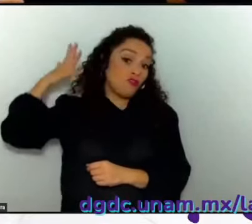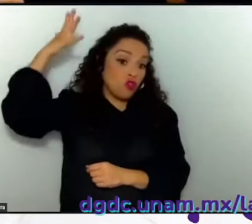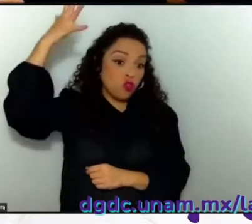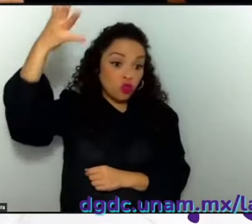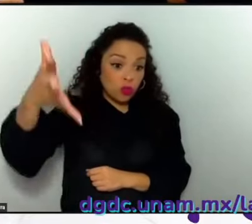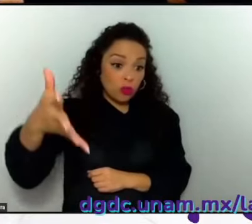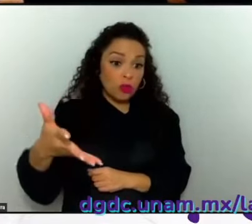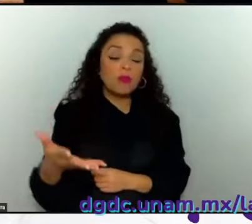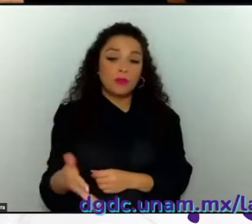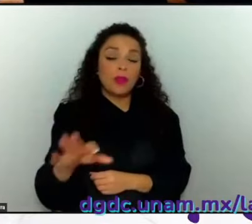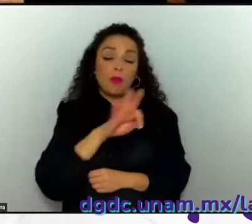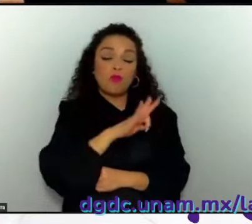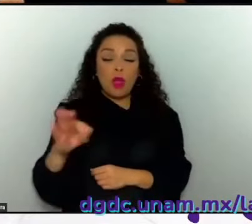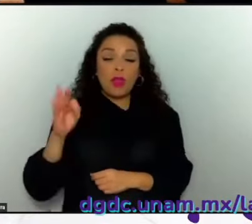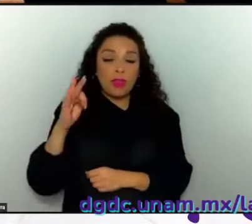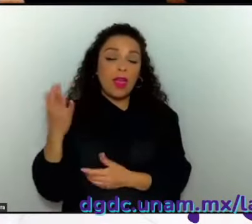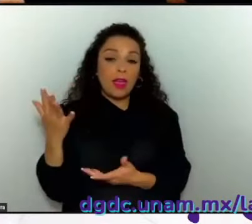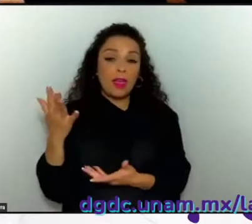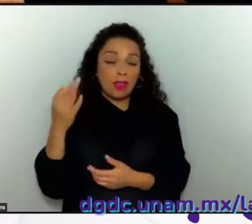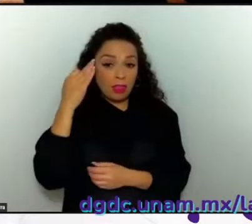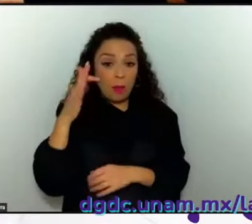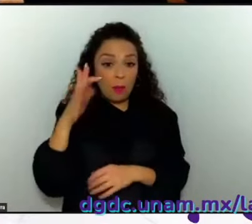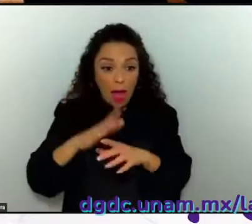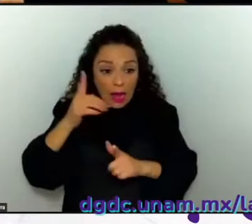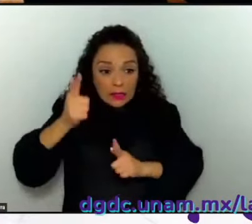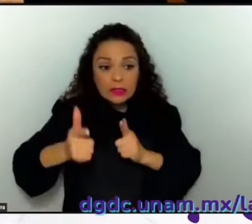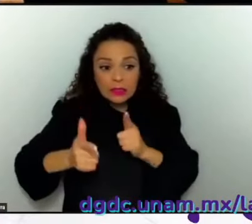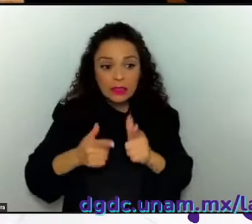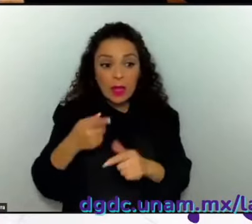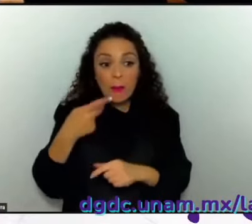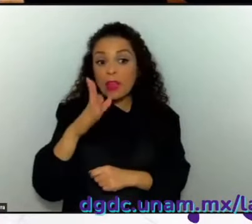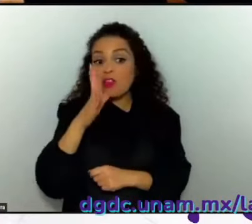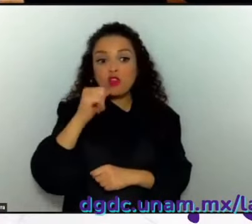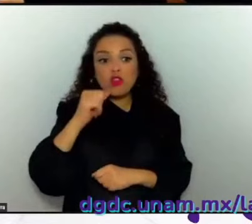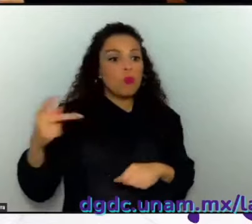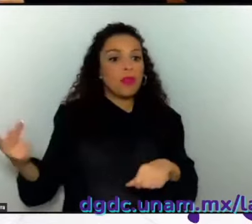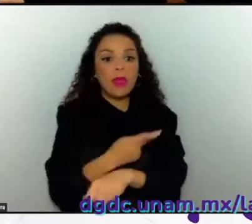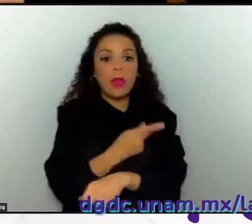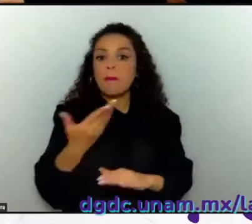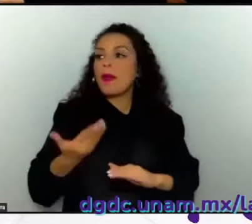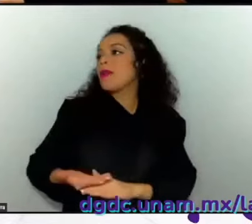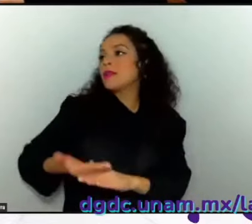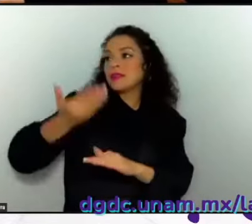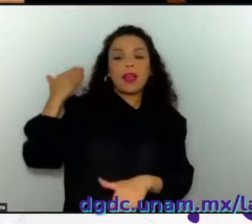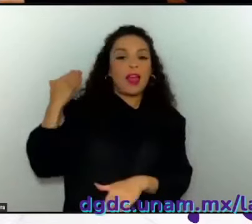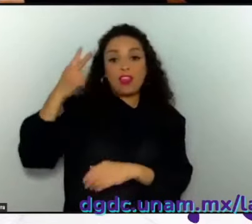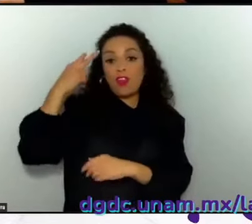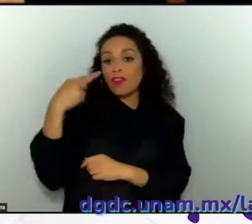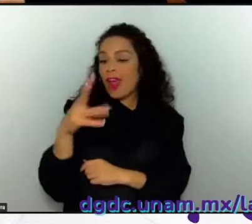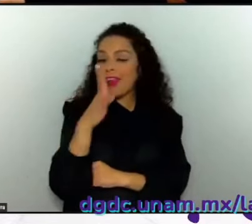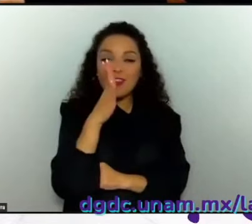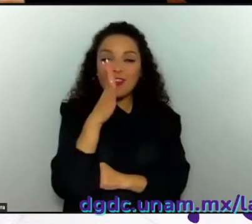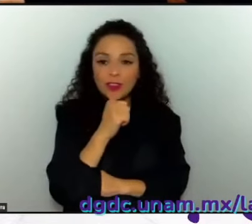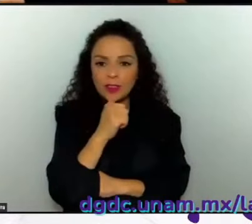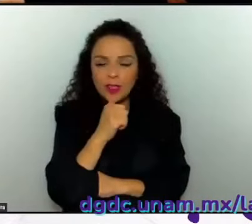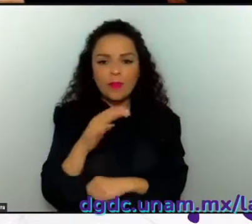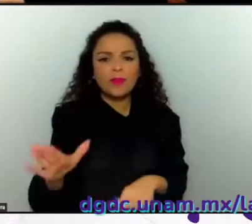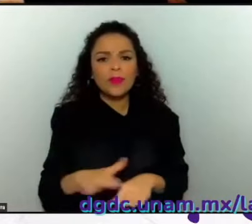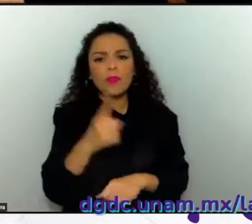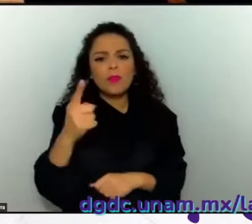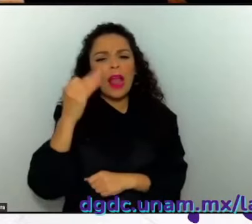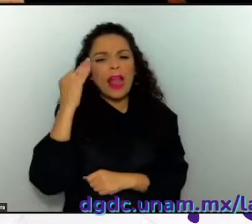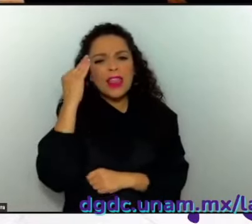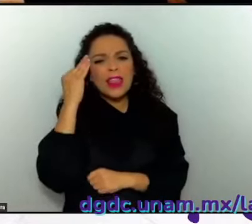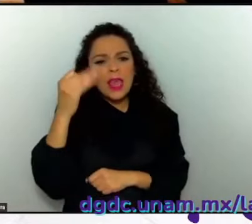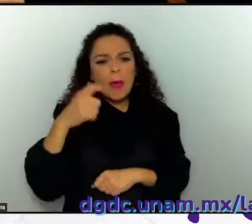fluya más lento y entonces así viajamos al futuro. Lo que no podemos es viajar al pasado, hasta donde sabemos. Ahora, ¿por qué el tiempo fluye? Y solo fluye